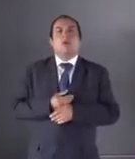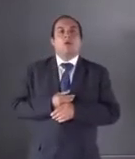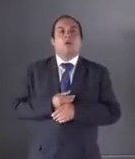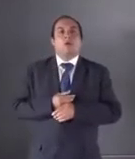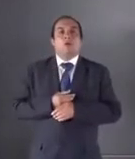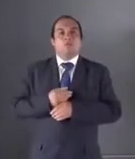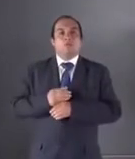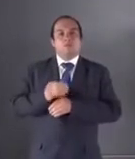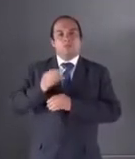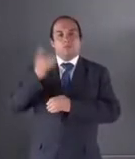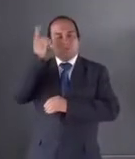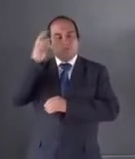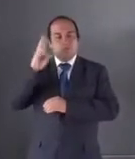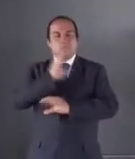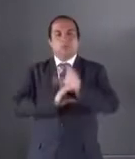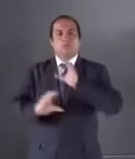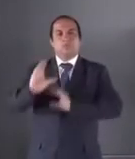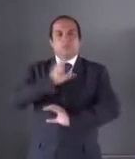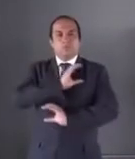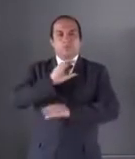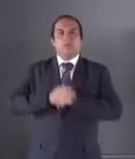gobierno de la Ciudad de México.